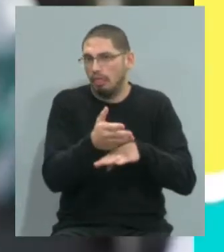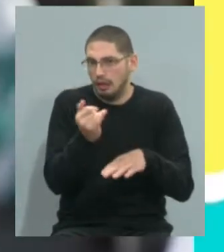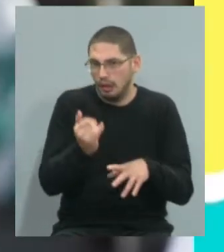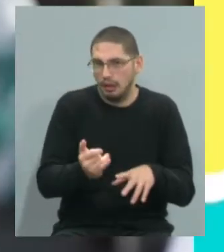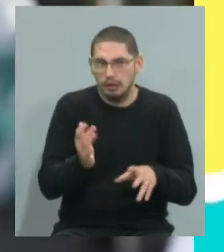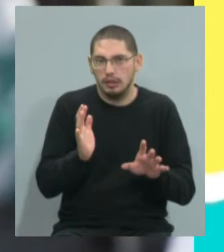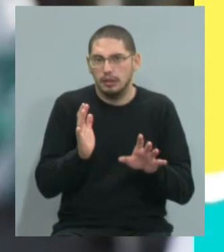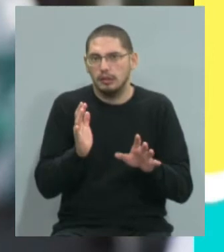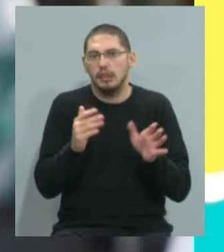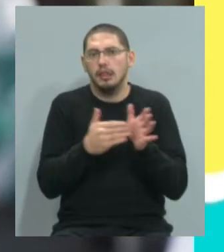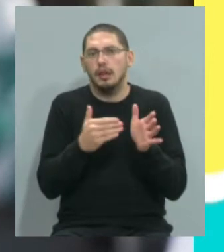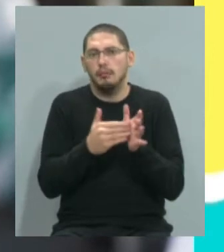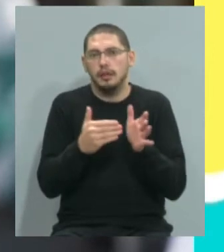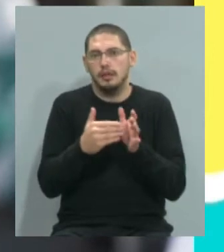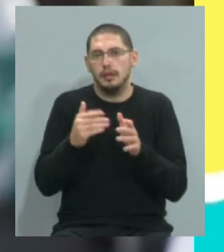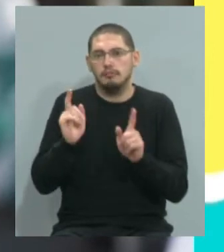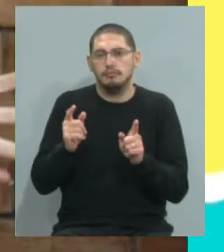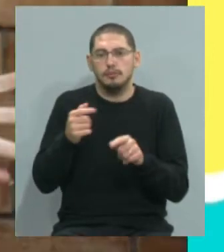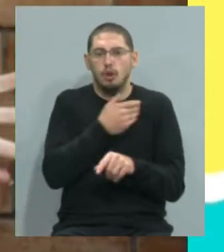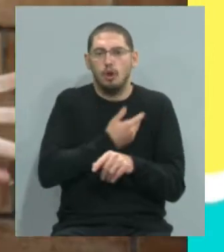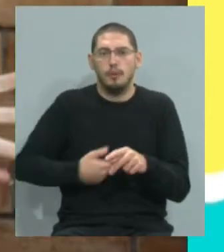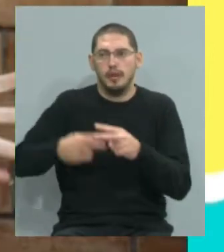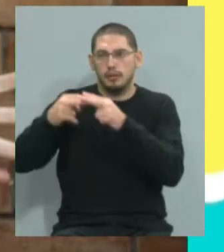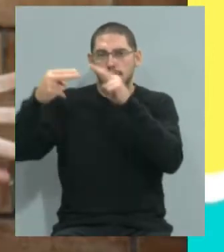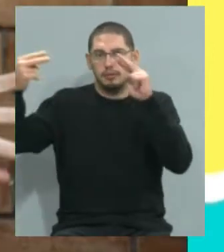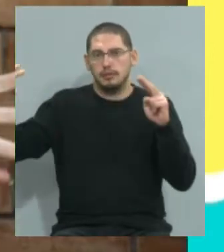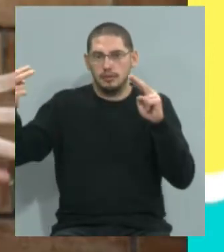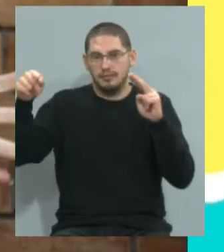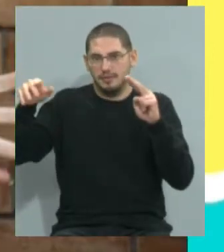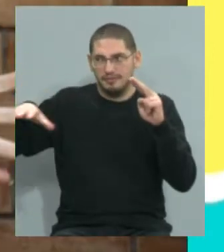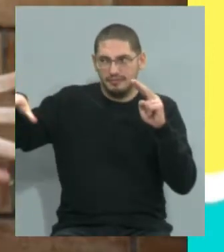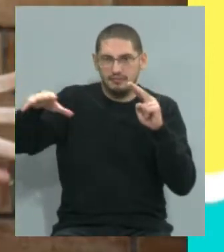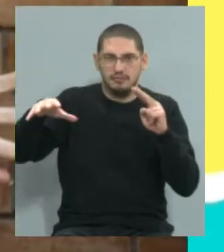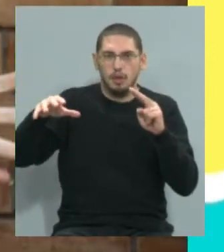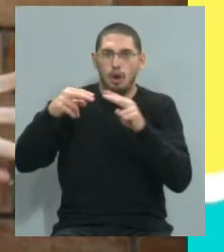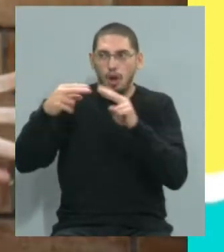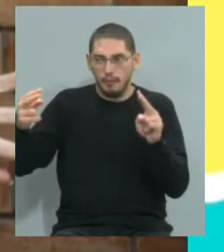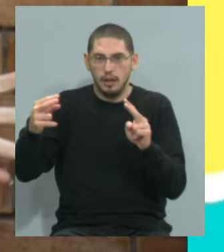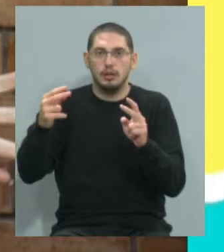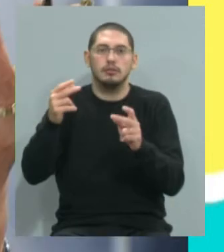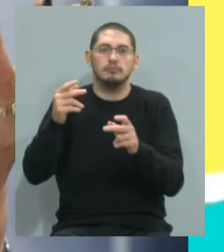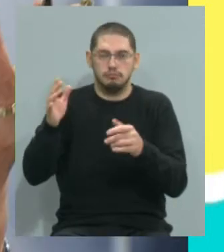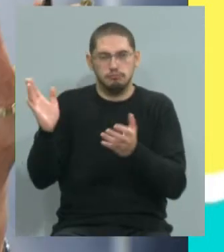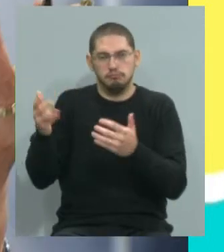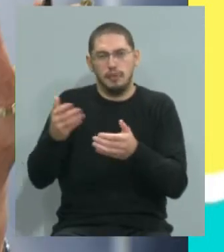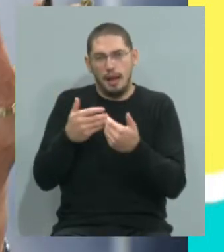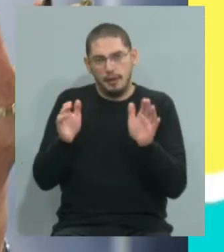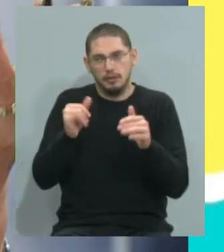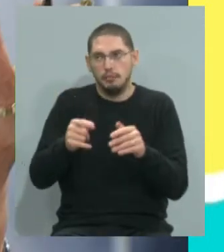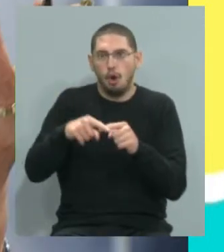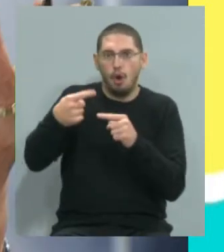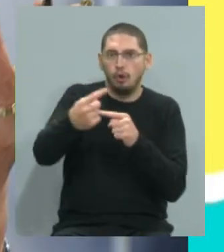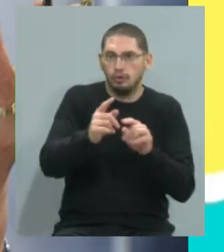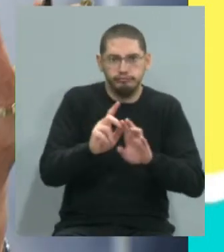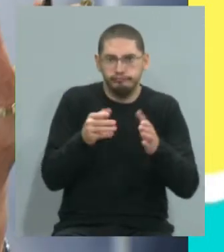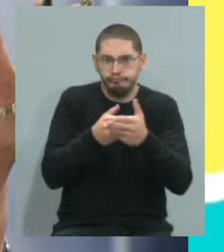que puede pagar, que es el convenio con el Sevier, con Scopus, pero por ejemplo no a Clarivate, que sería imposible realmente pagar ambas cosas.